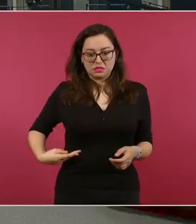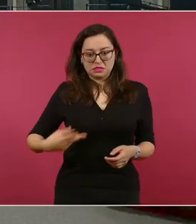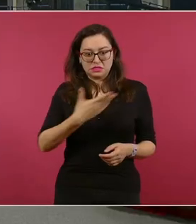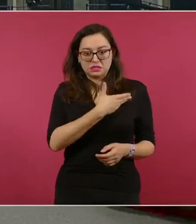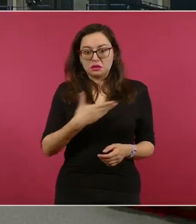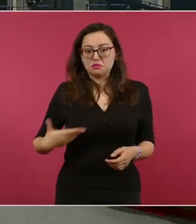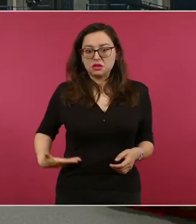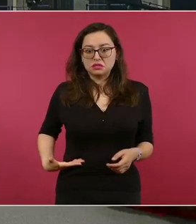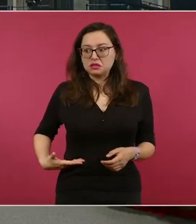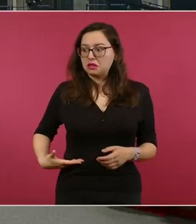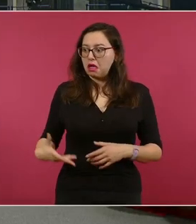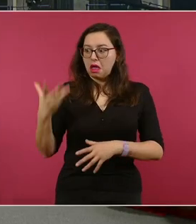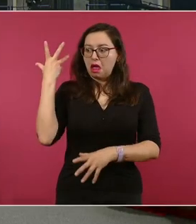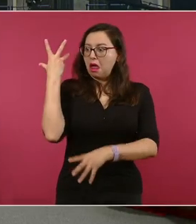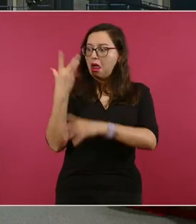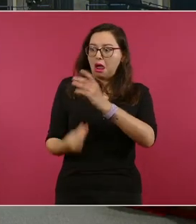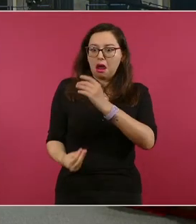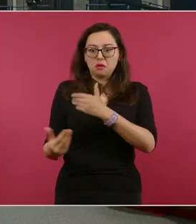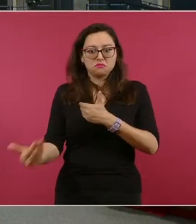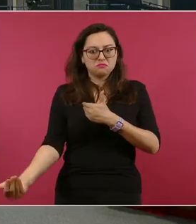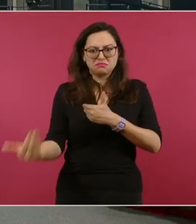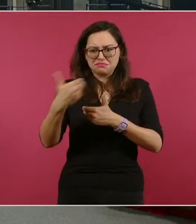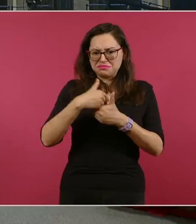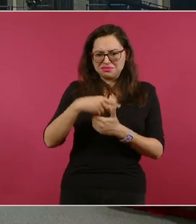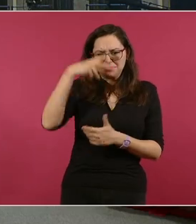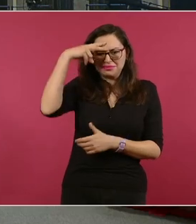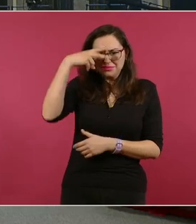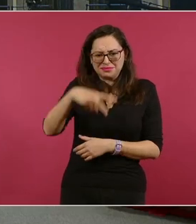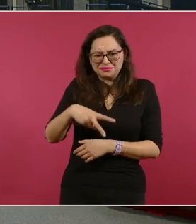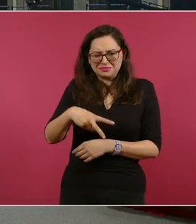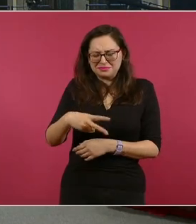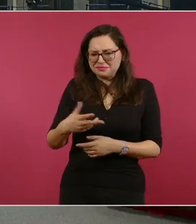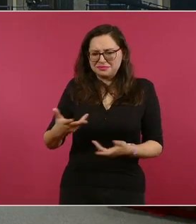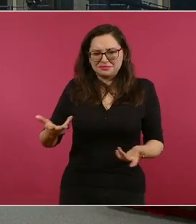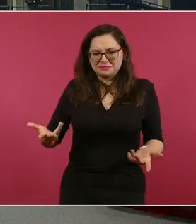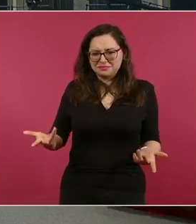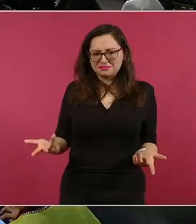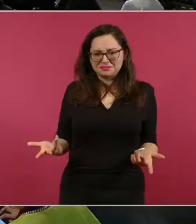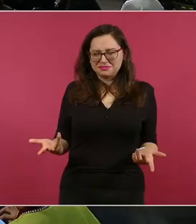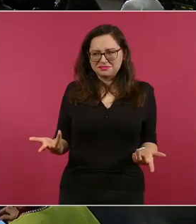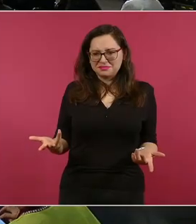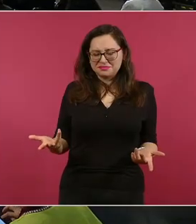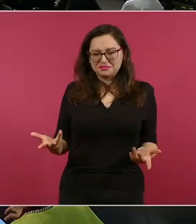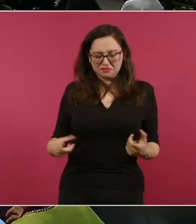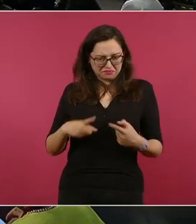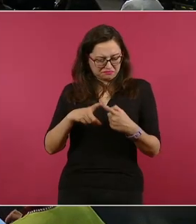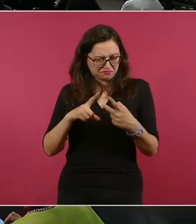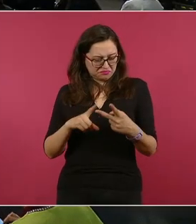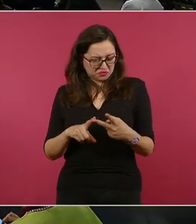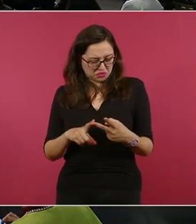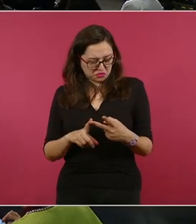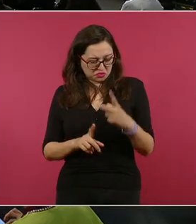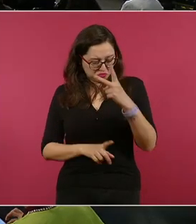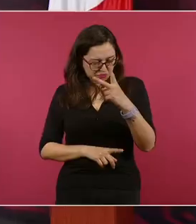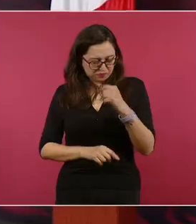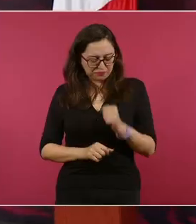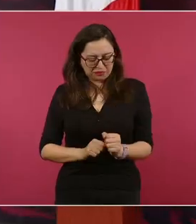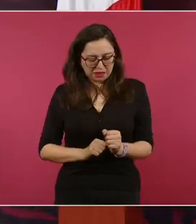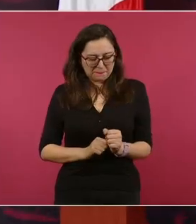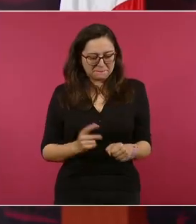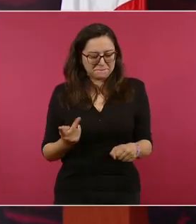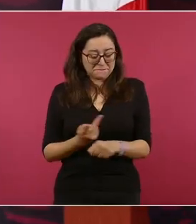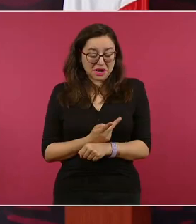el vicepresidente, por dos razones. Primero, porque nosotros decimos